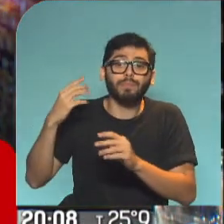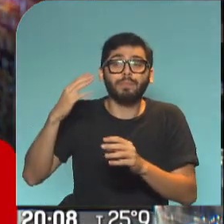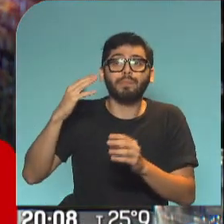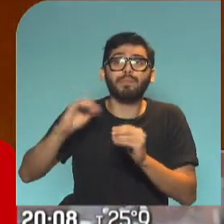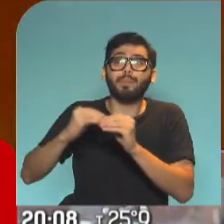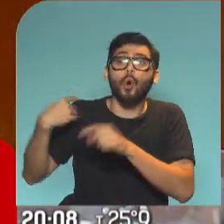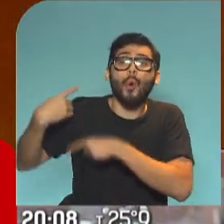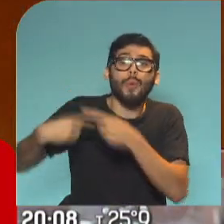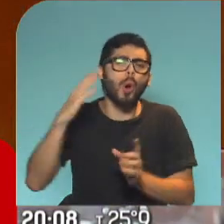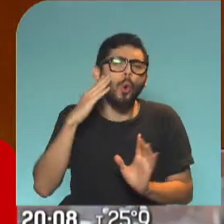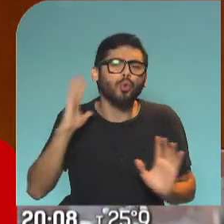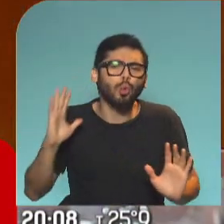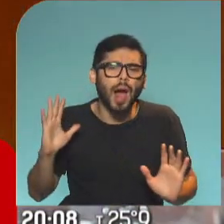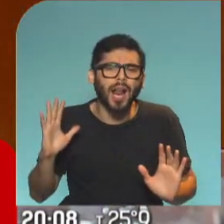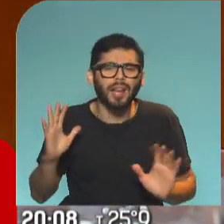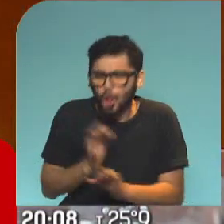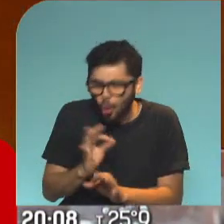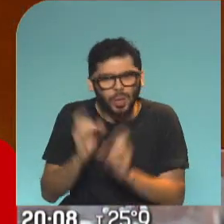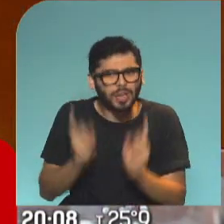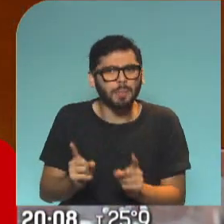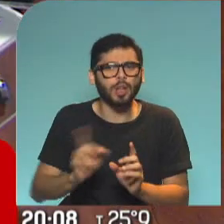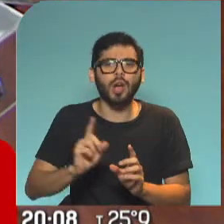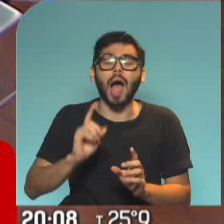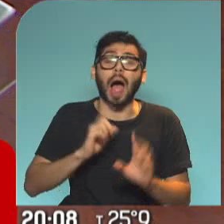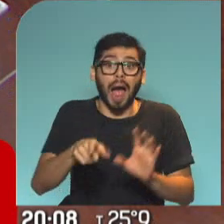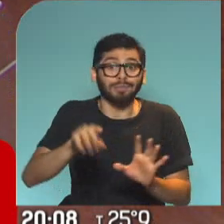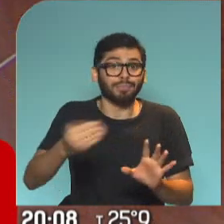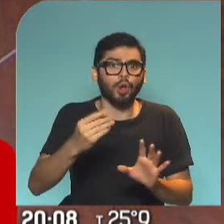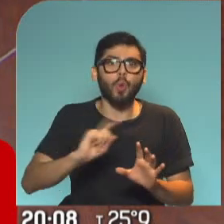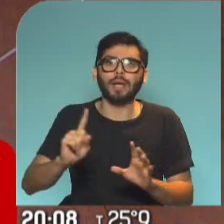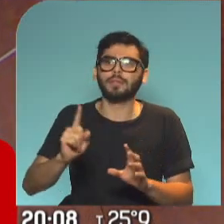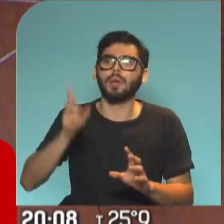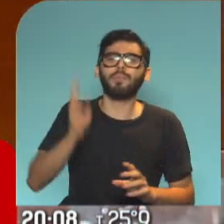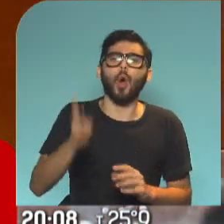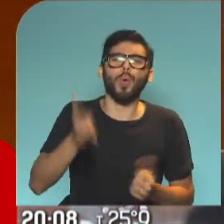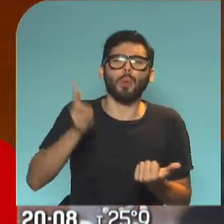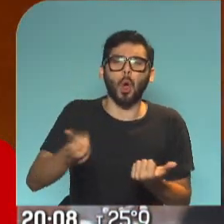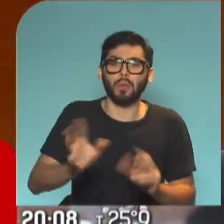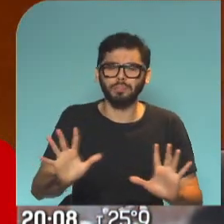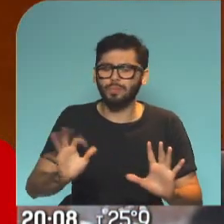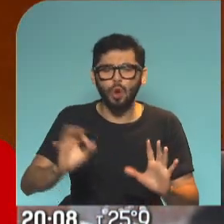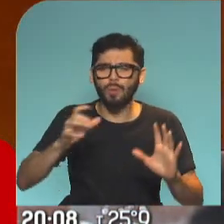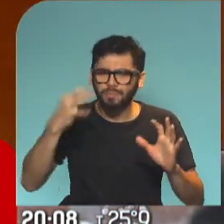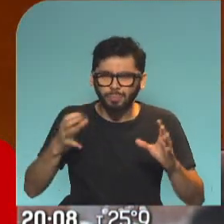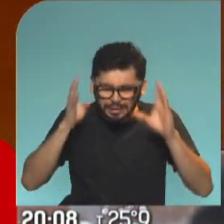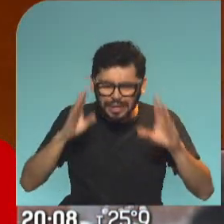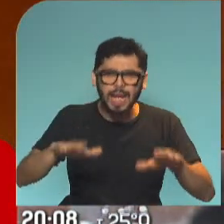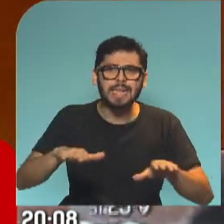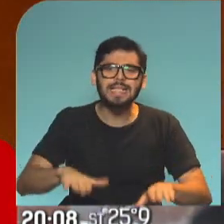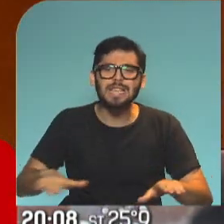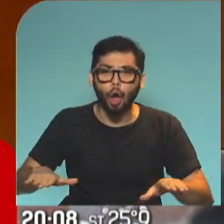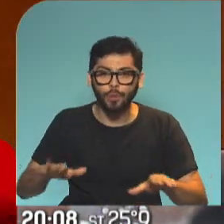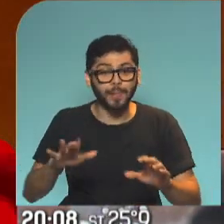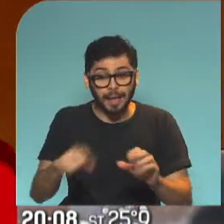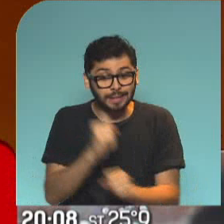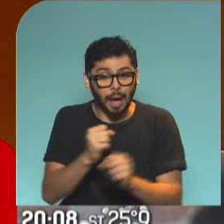con lo que algunos plantean solamente de restringir por restringir mismos creo que tenemos que arrancar desde niños trabajando con ellos en